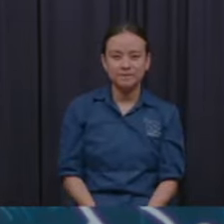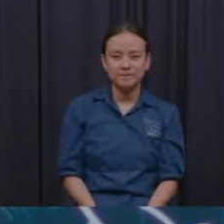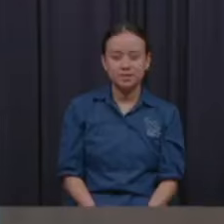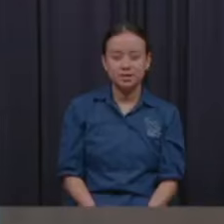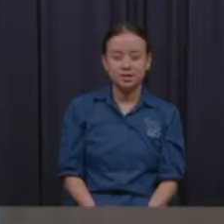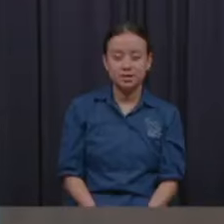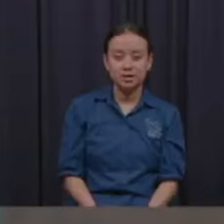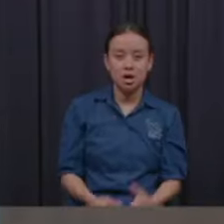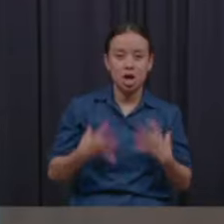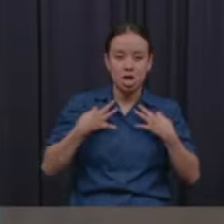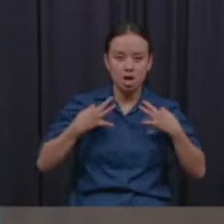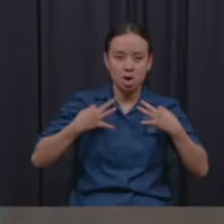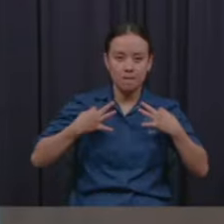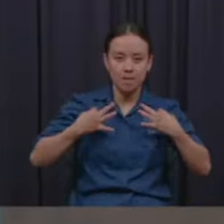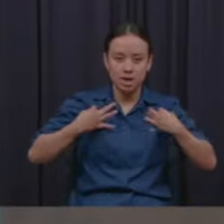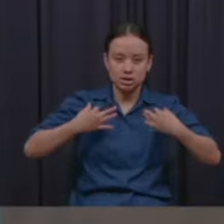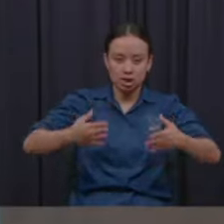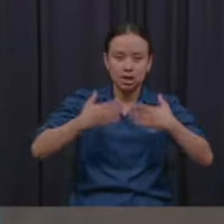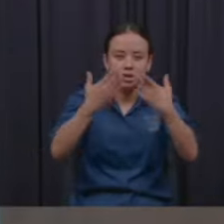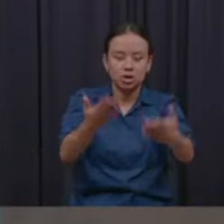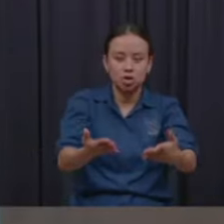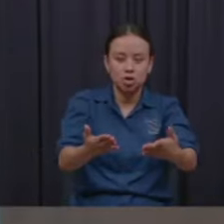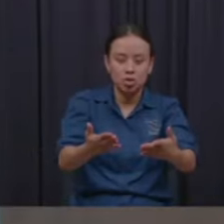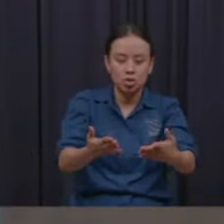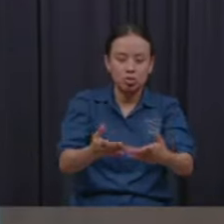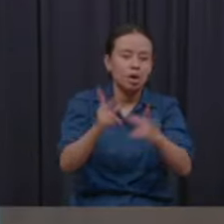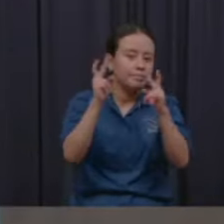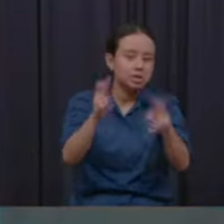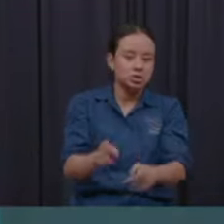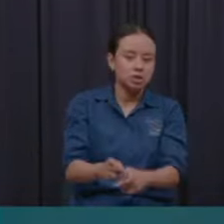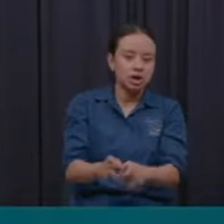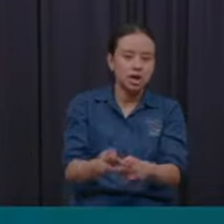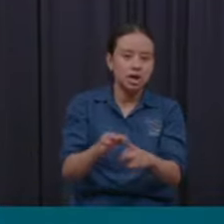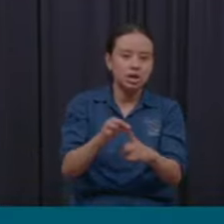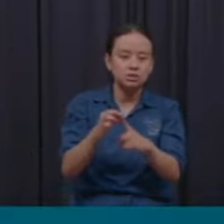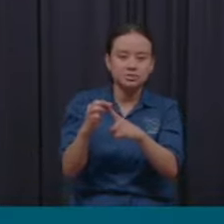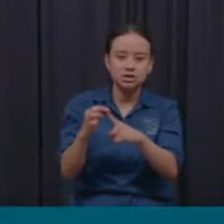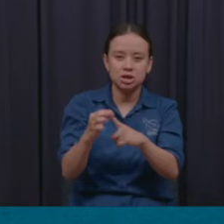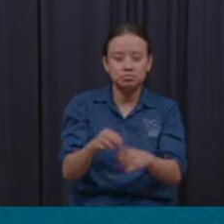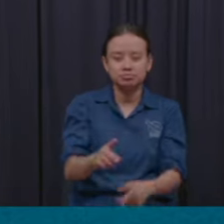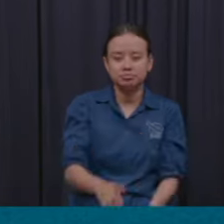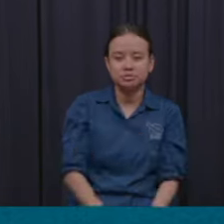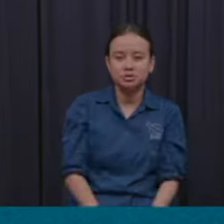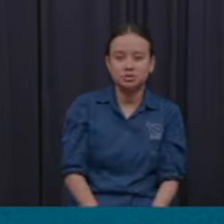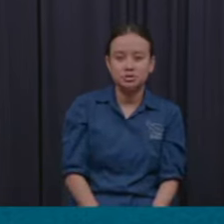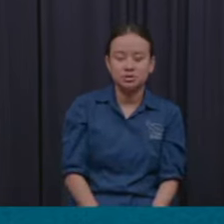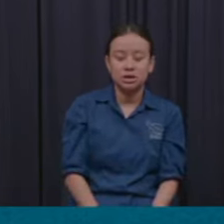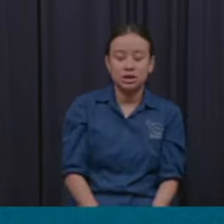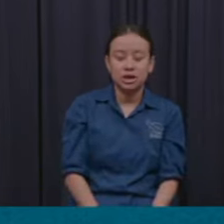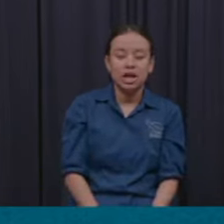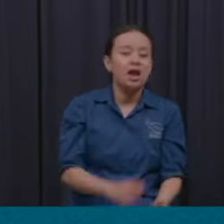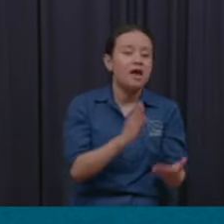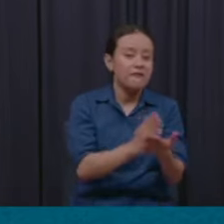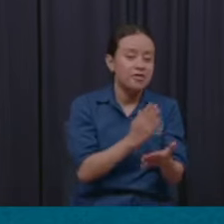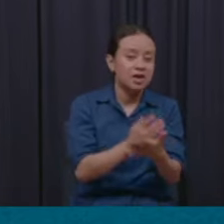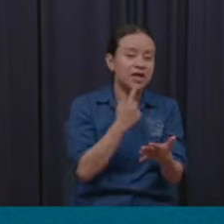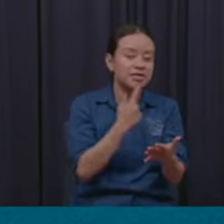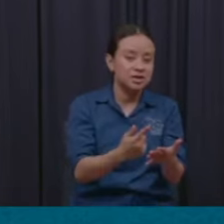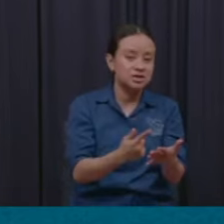Ropas que te regaló alguien especial. No lo estoy inventando. La Biblia dice, aborreciendo aún las ropas contaminadas por